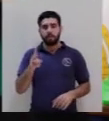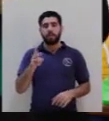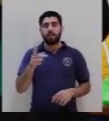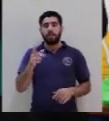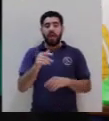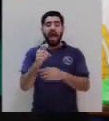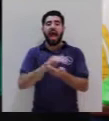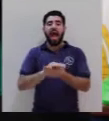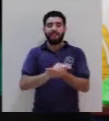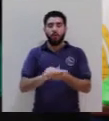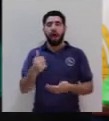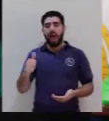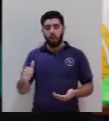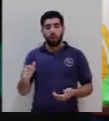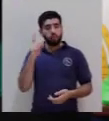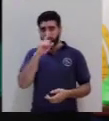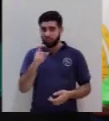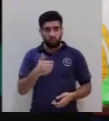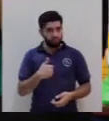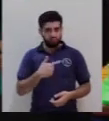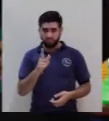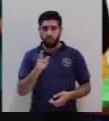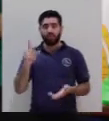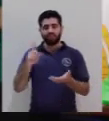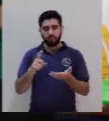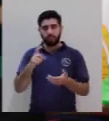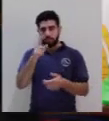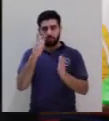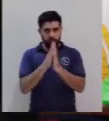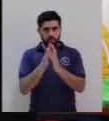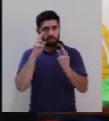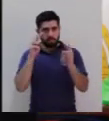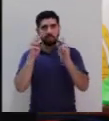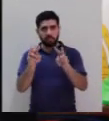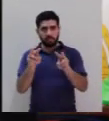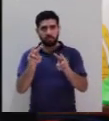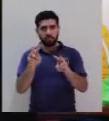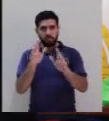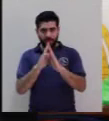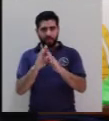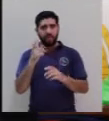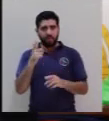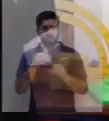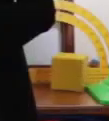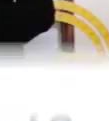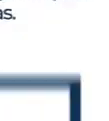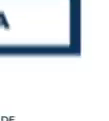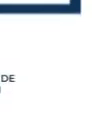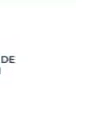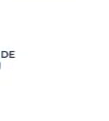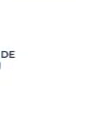a falta de agua y jabón podemos usar también alcohol en gel. Usted no se despegue del televisor porque tenemos mucha más información para ustedes.